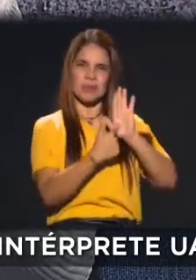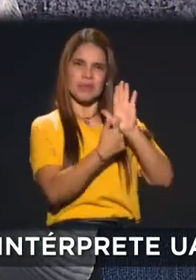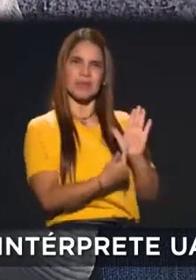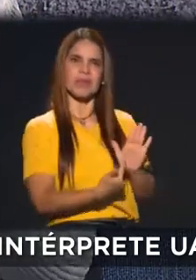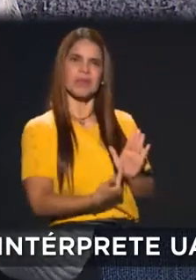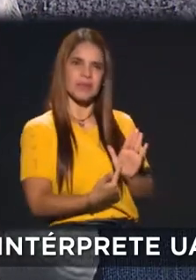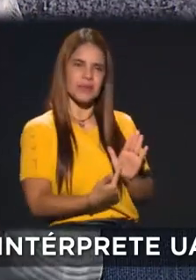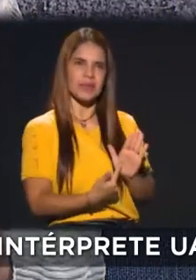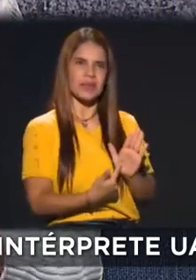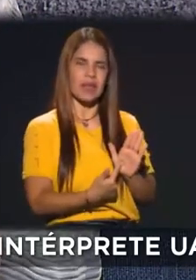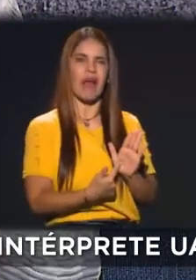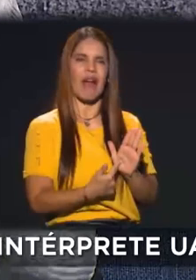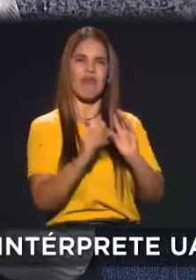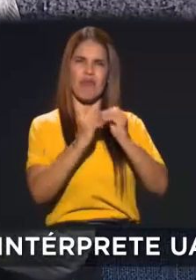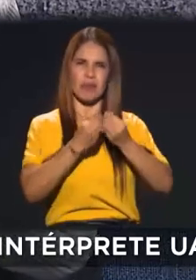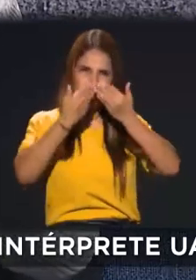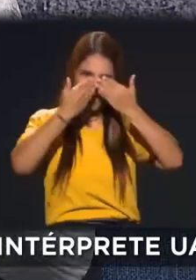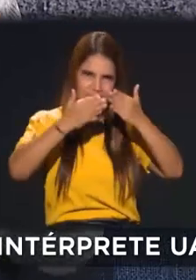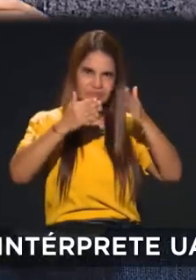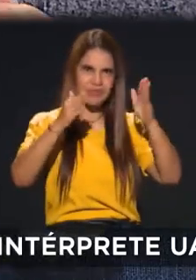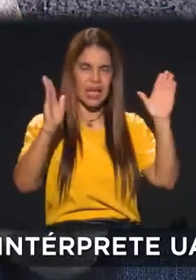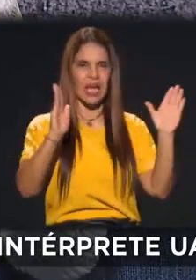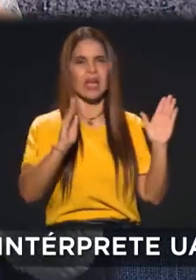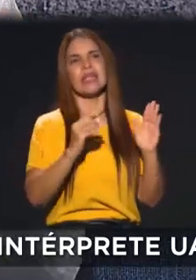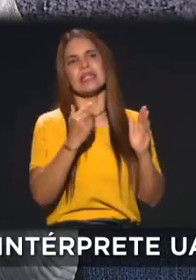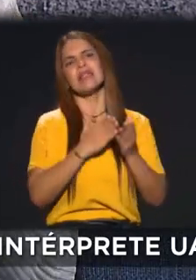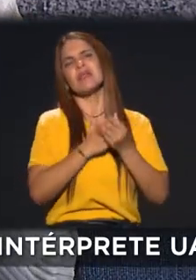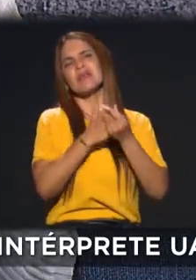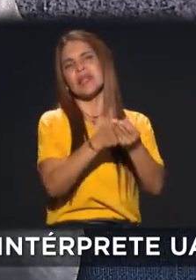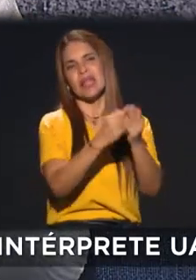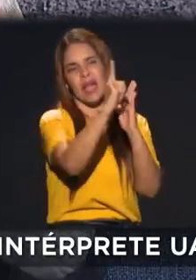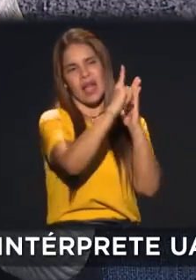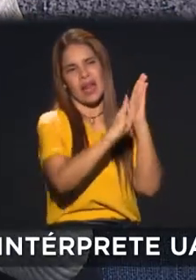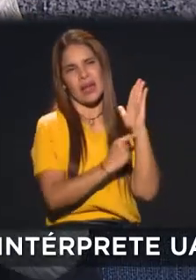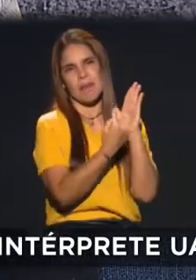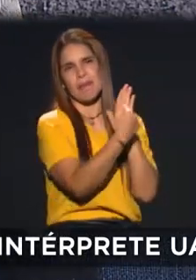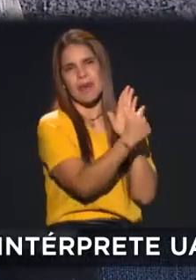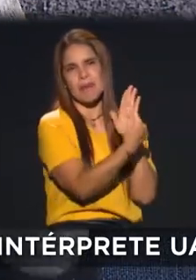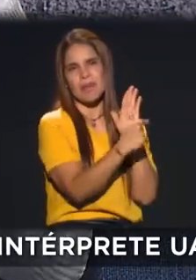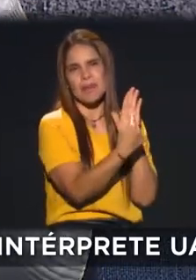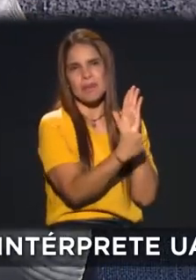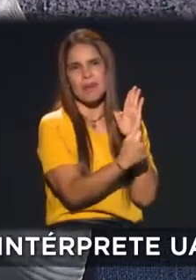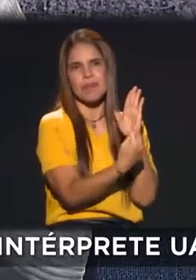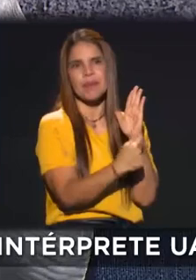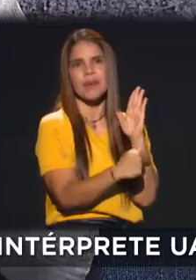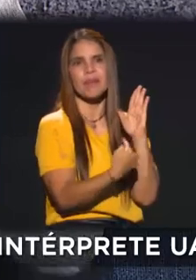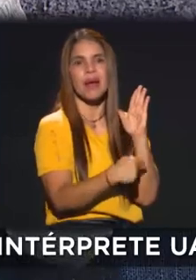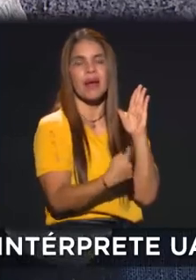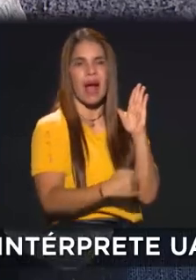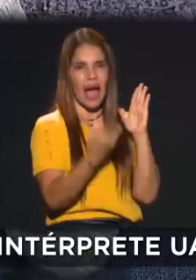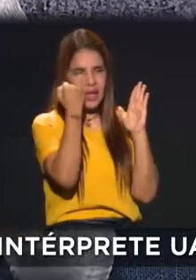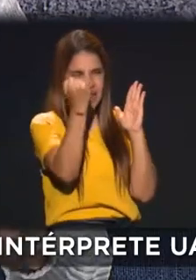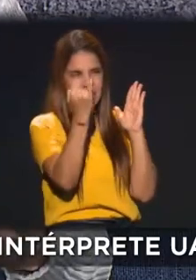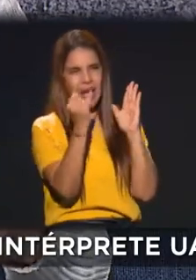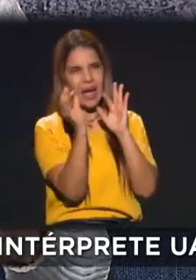una manera más abierta. Si tenemos un derrotero, como unas cositas que ya tenemos claras que vamos a decir, a partir de esas ideas podemos